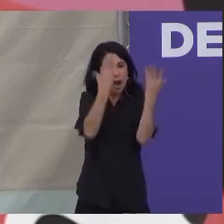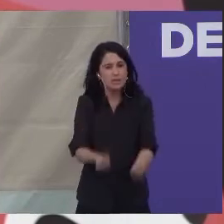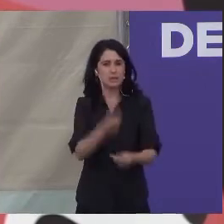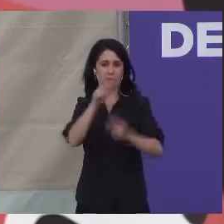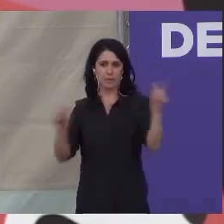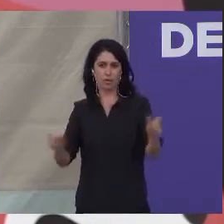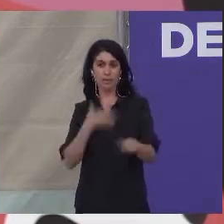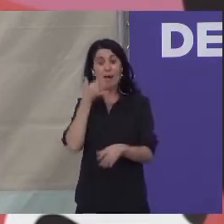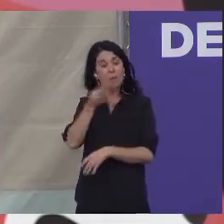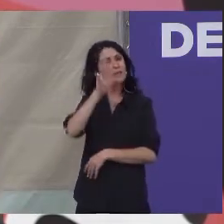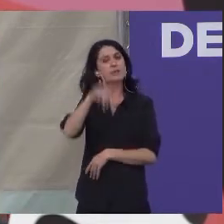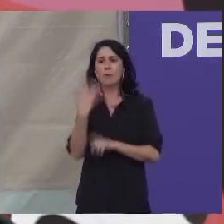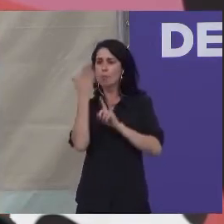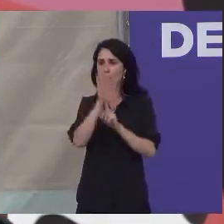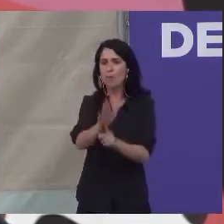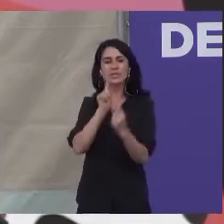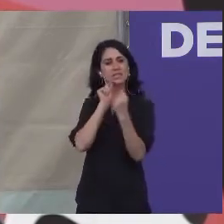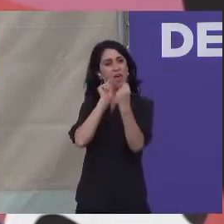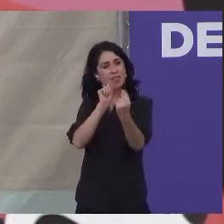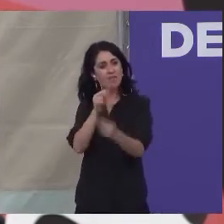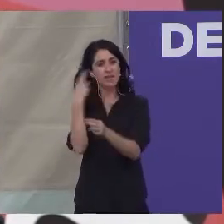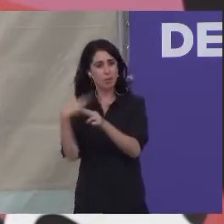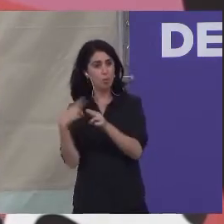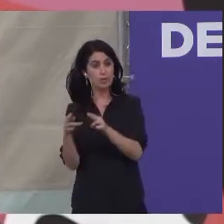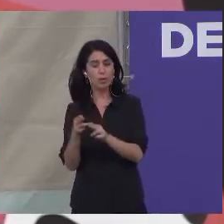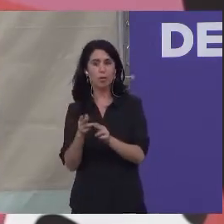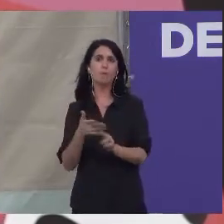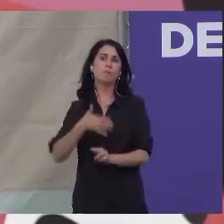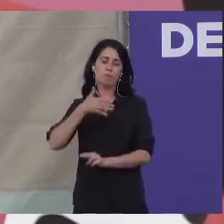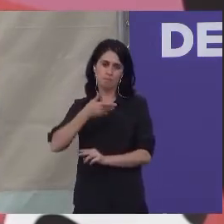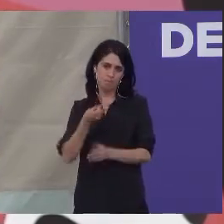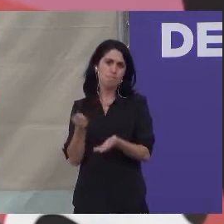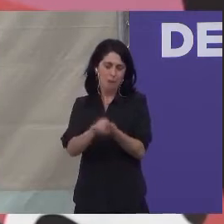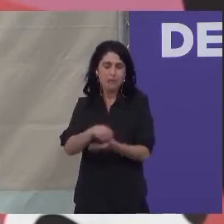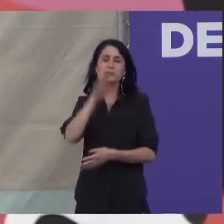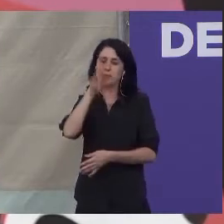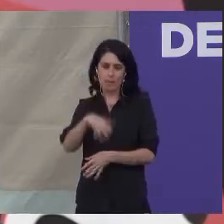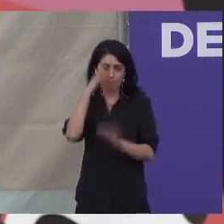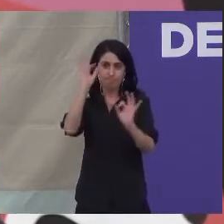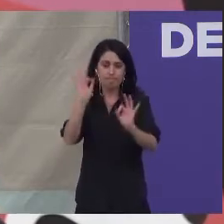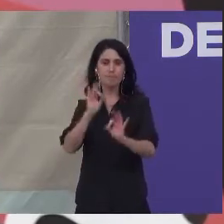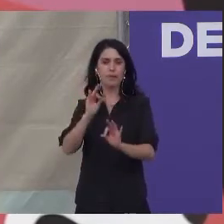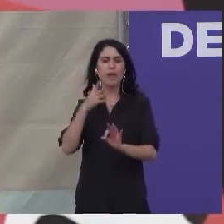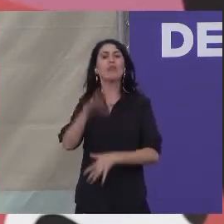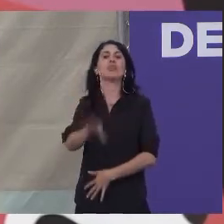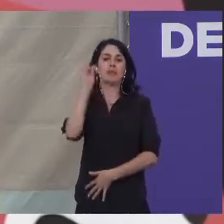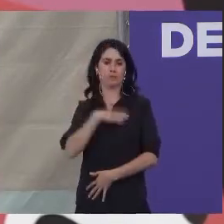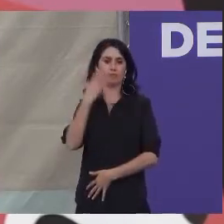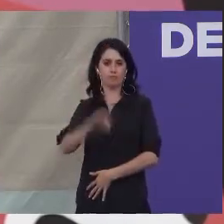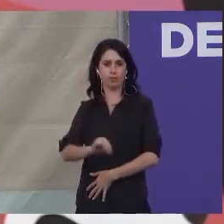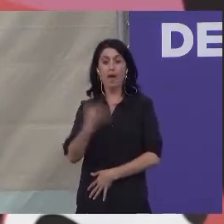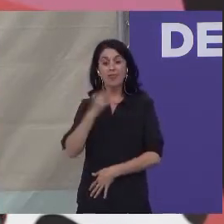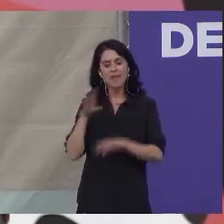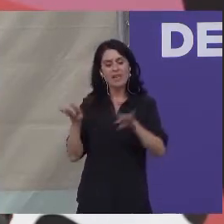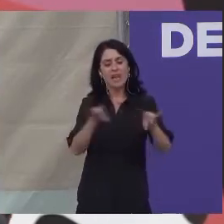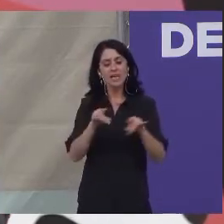de propuestas, de debate político y, por supuesto, de poder de decisión. Toca echar raíces en los territorios.